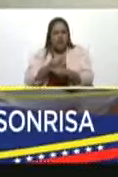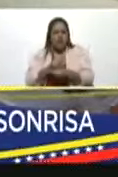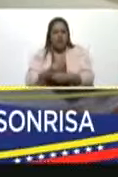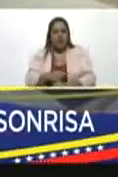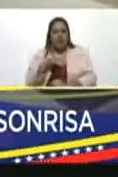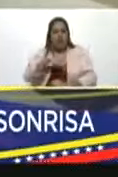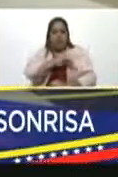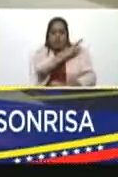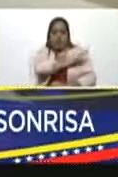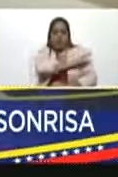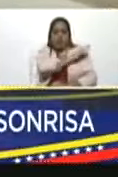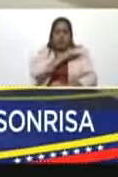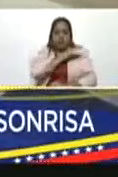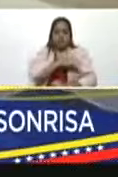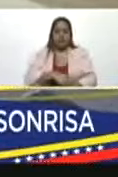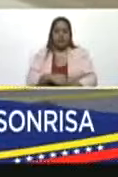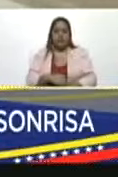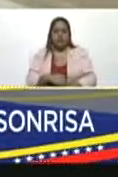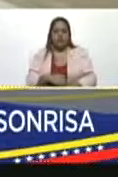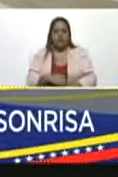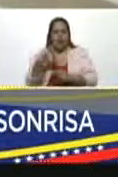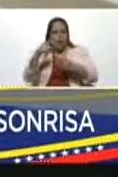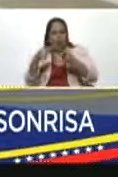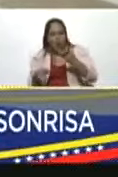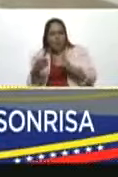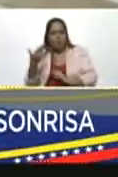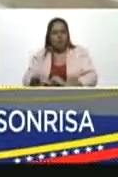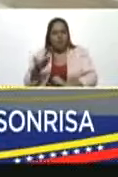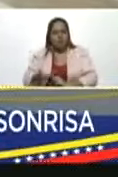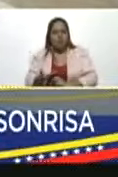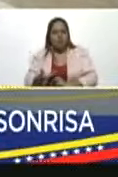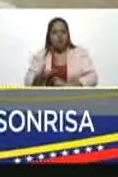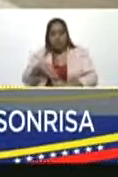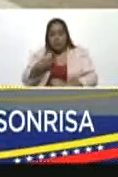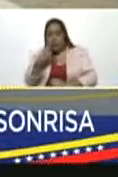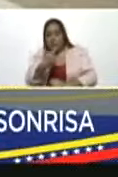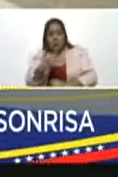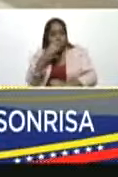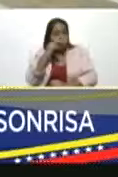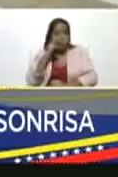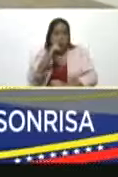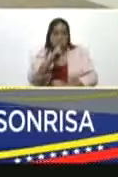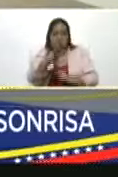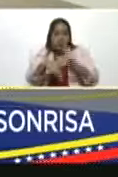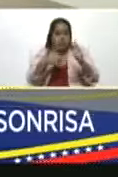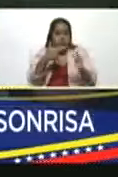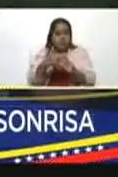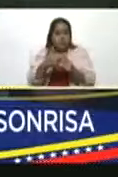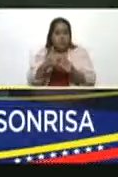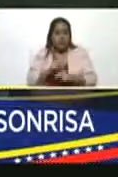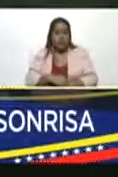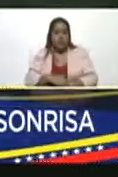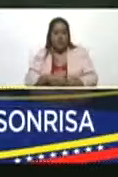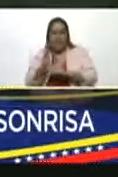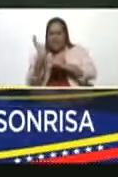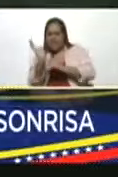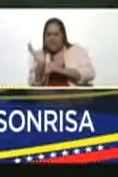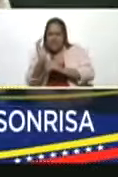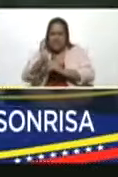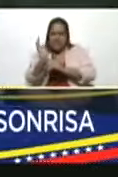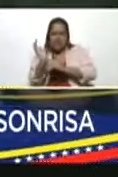esta clínica. Un equipamiento que yo puedo decirle, no lo había visto, esos sillones con